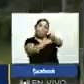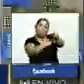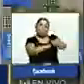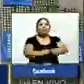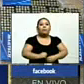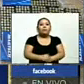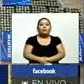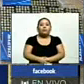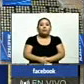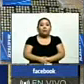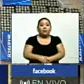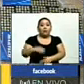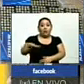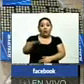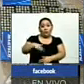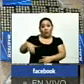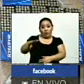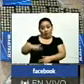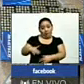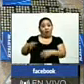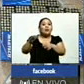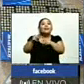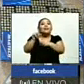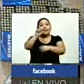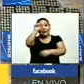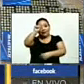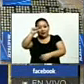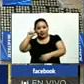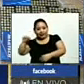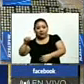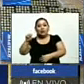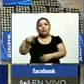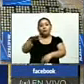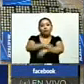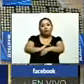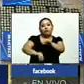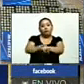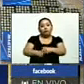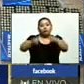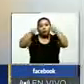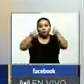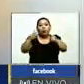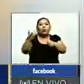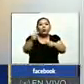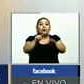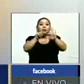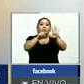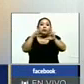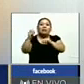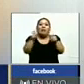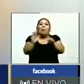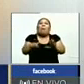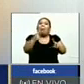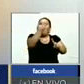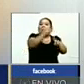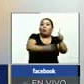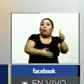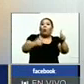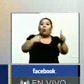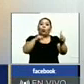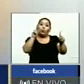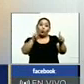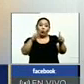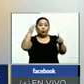derribado. En Sensuntepeque, Cabañas, fue detenido Efraín Vides Navarro, de 60 años, acusado del homicidio de